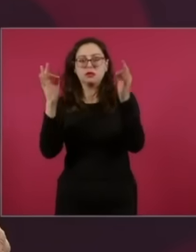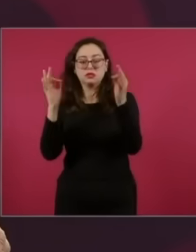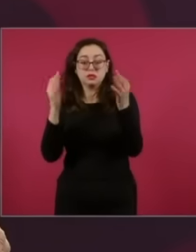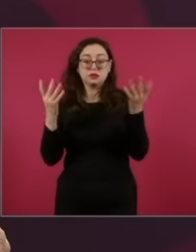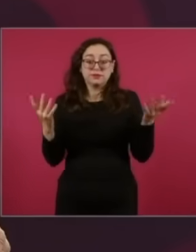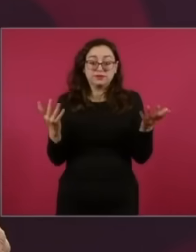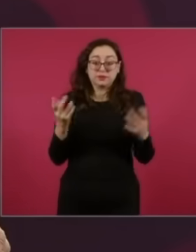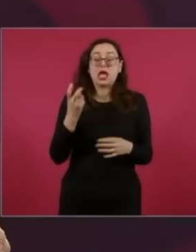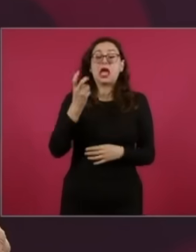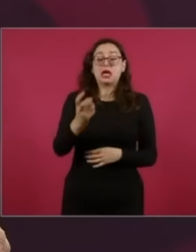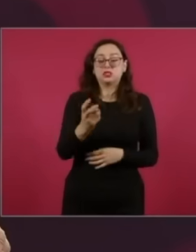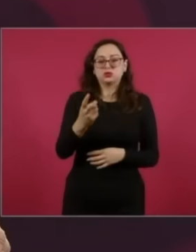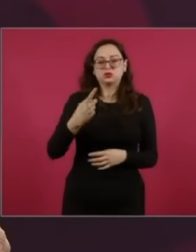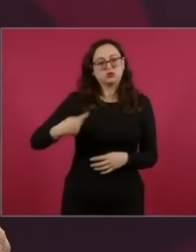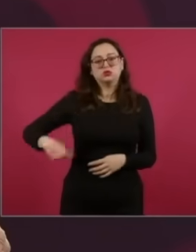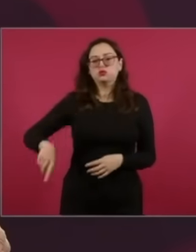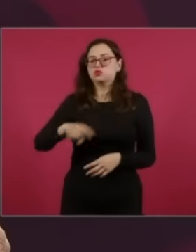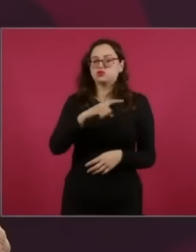que nosotros